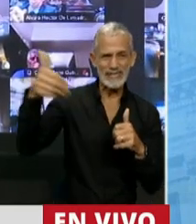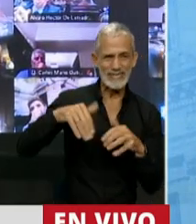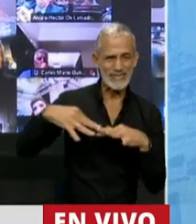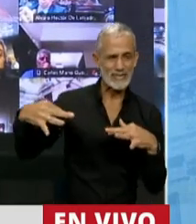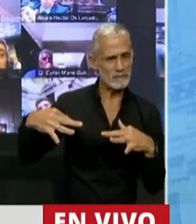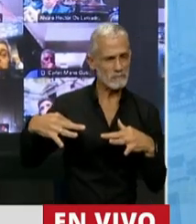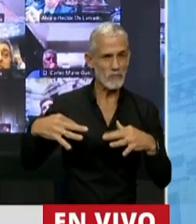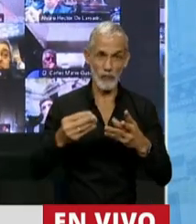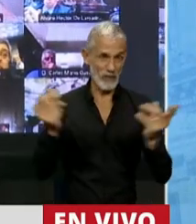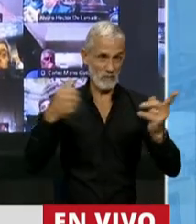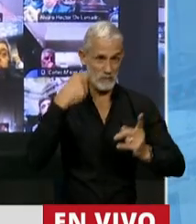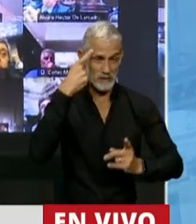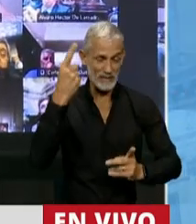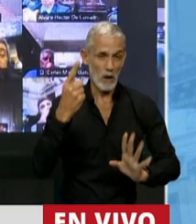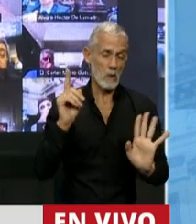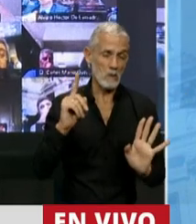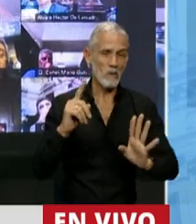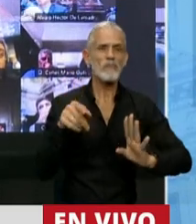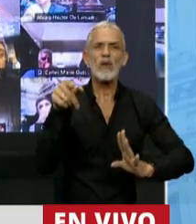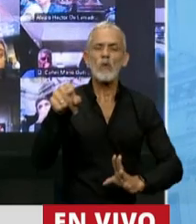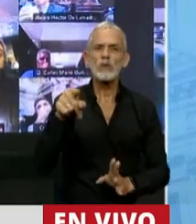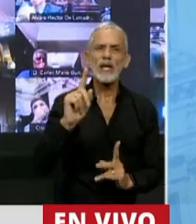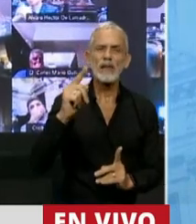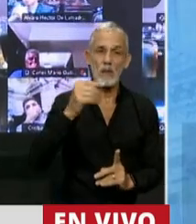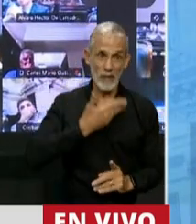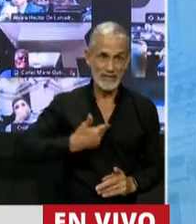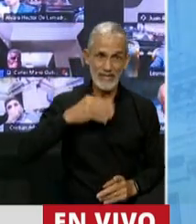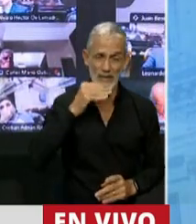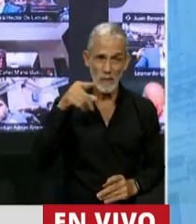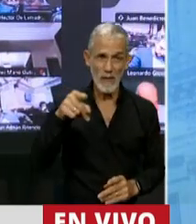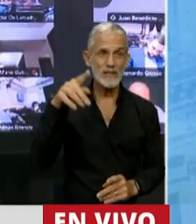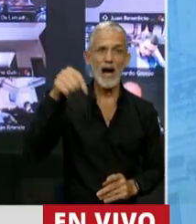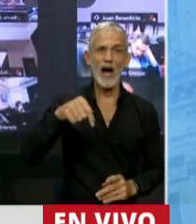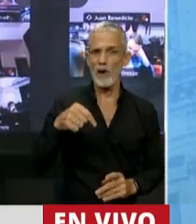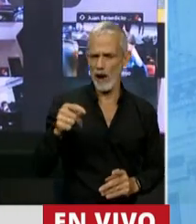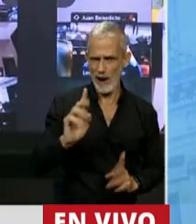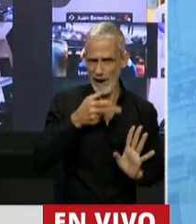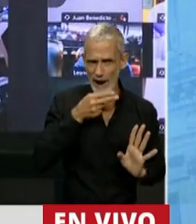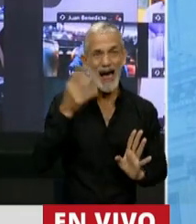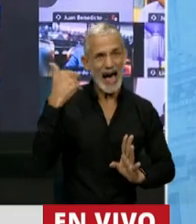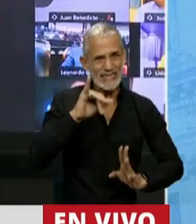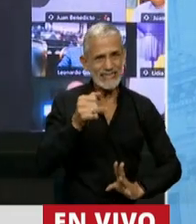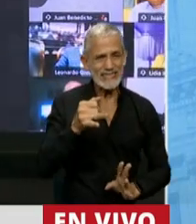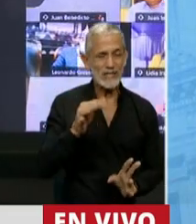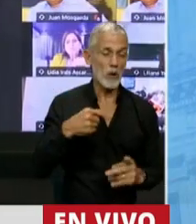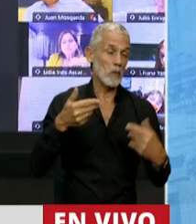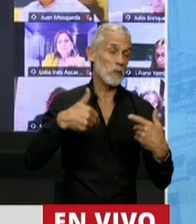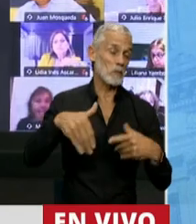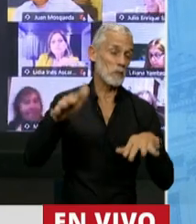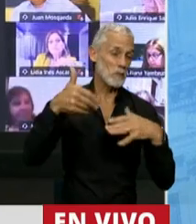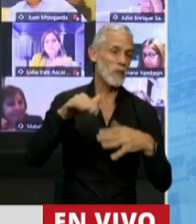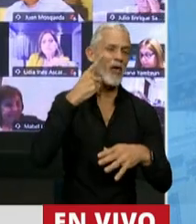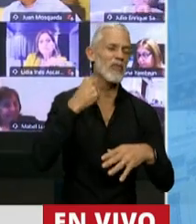que en otras oportunidades usted hizo como presidente de la Cámara, esta vez no lo hizo. Dejó correr los